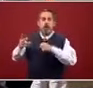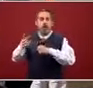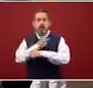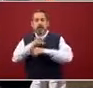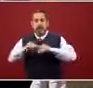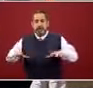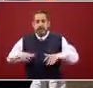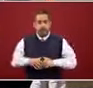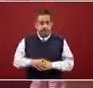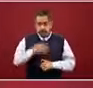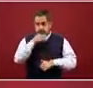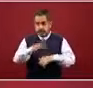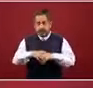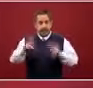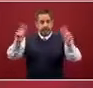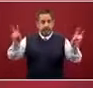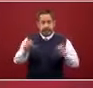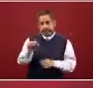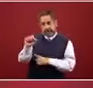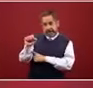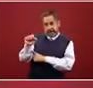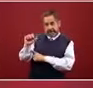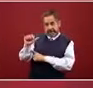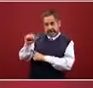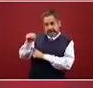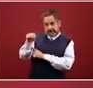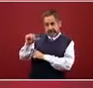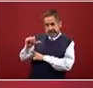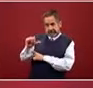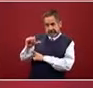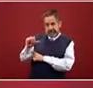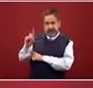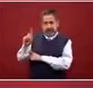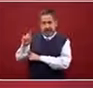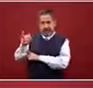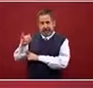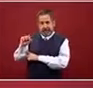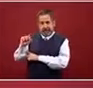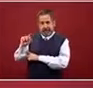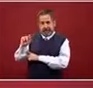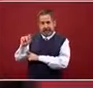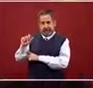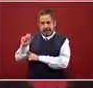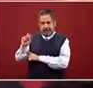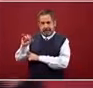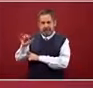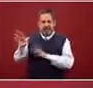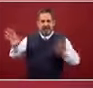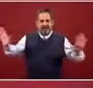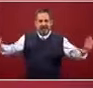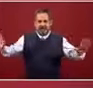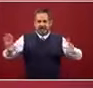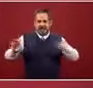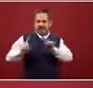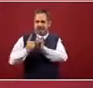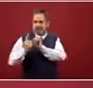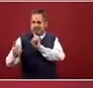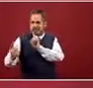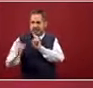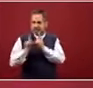el concepto básico de la sana distancia y las medidas de distanciamiento social, tanto generalizadas como